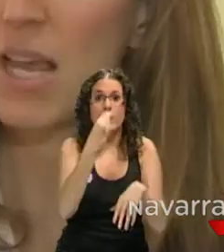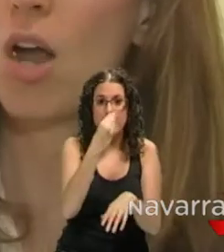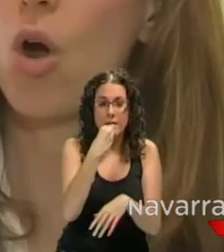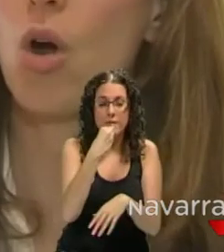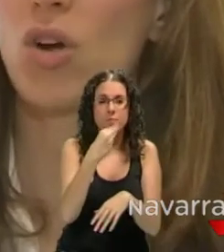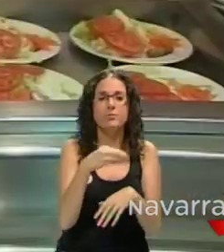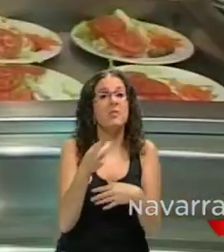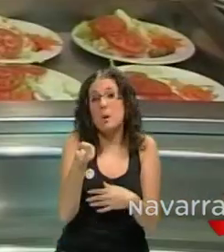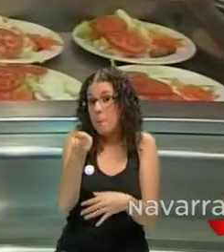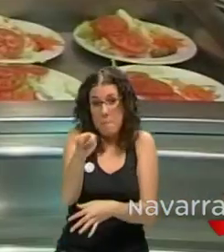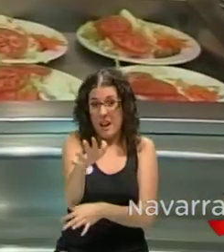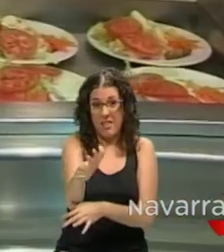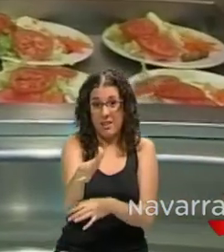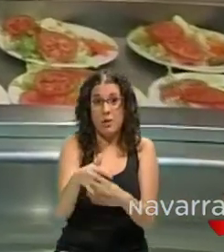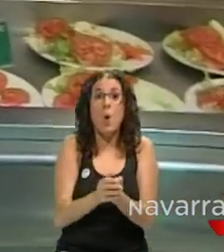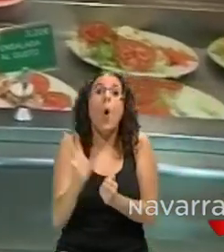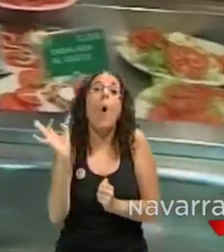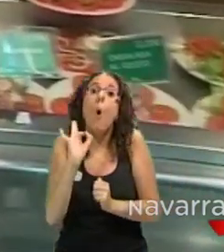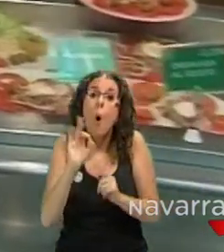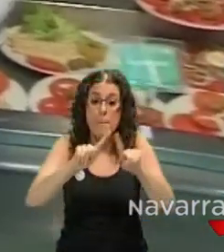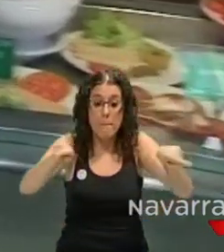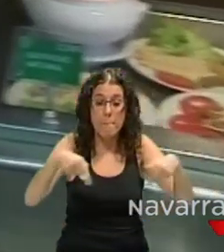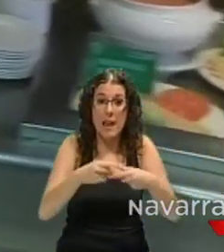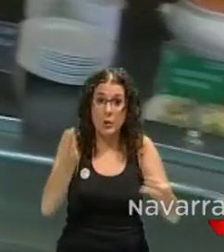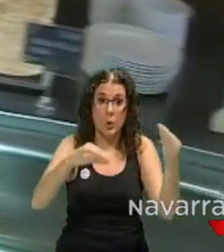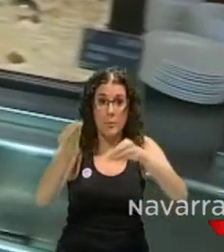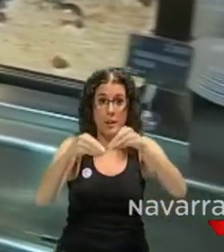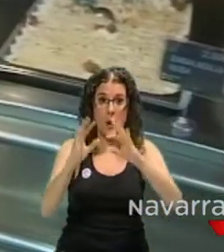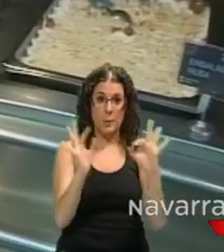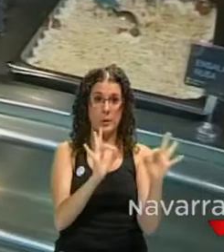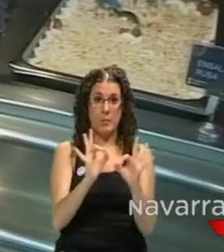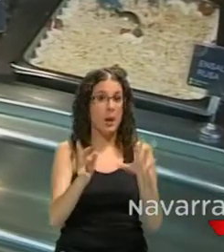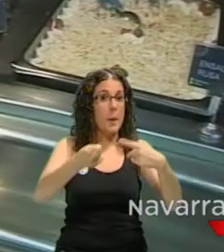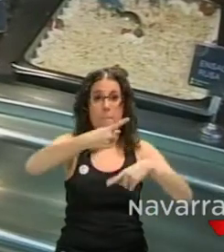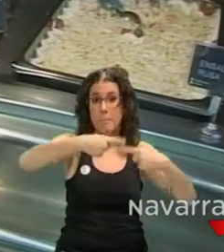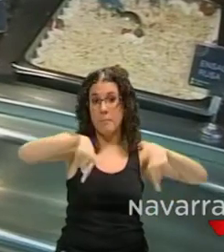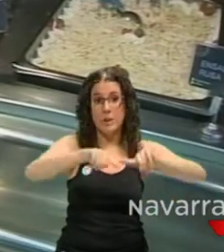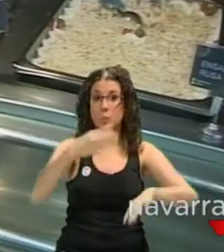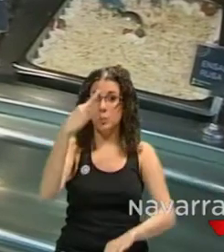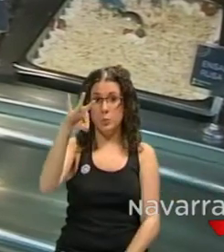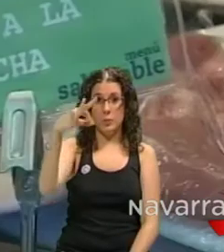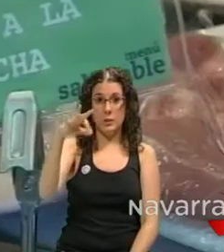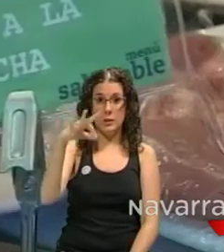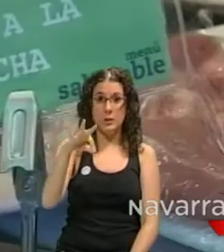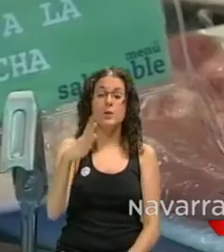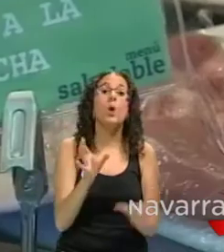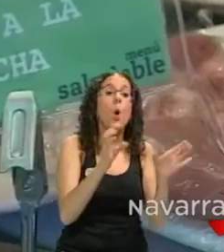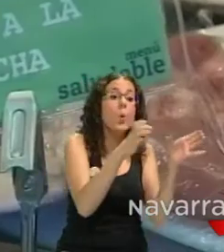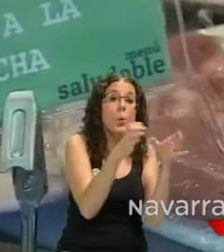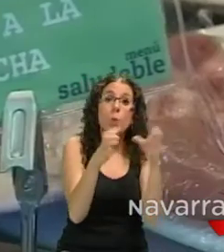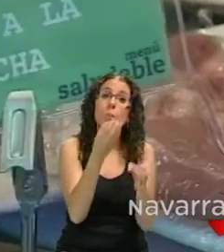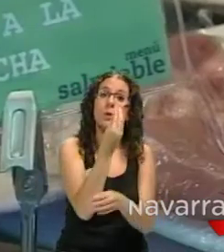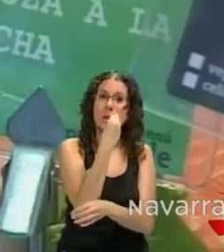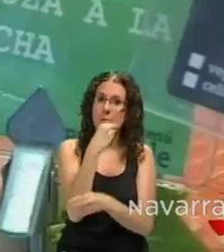similar. O si no, hacer un plato combinado como plato único, mezclando diferentes grupos de alimentos porque